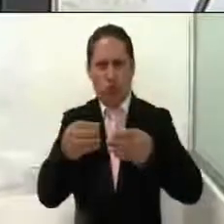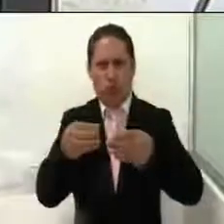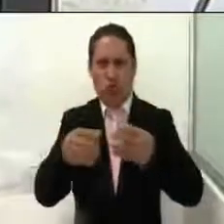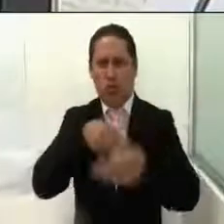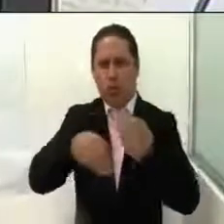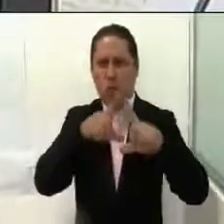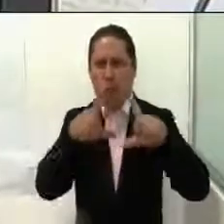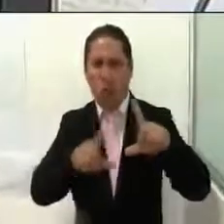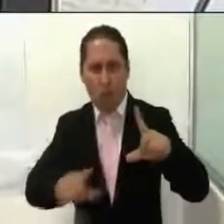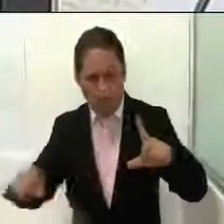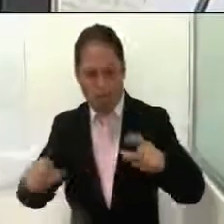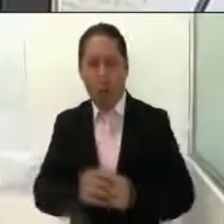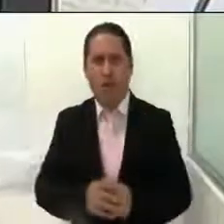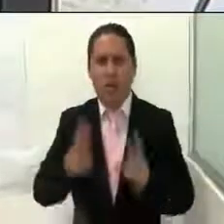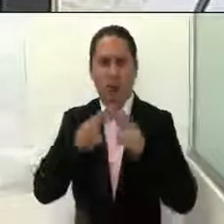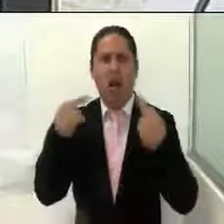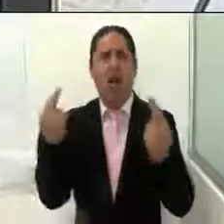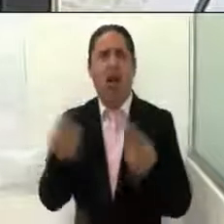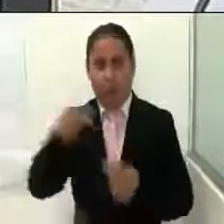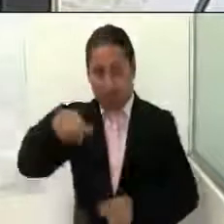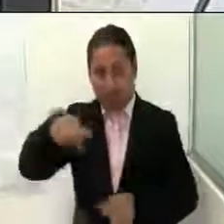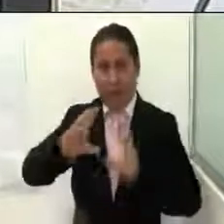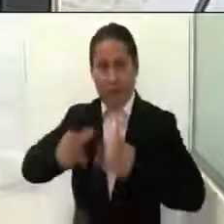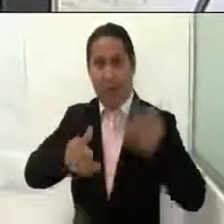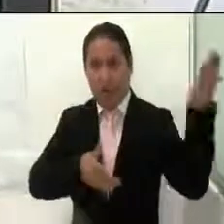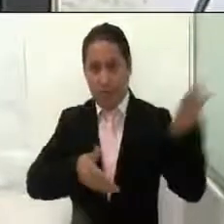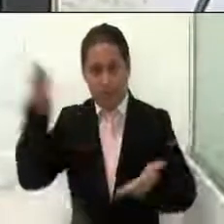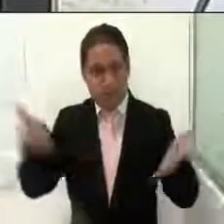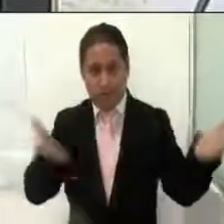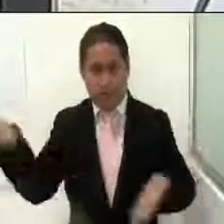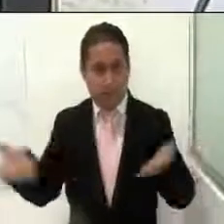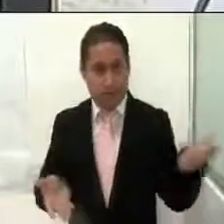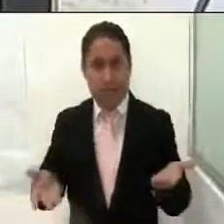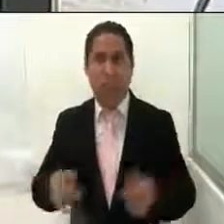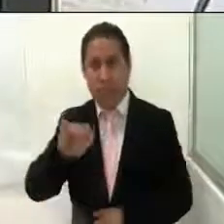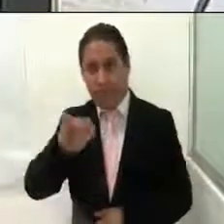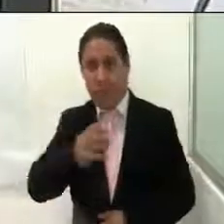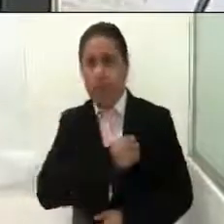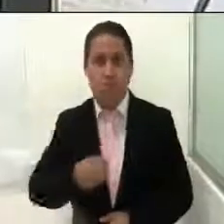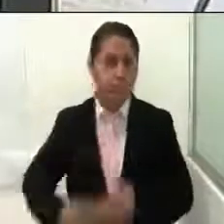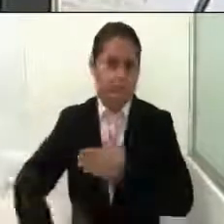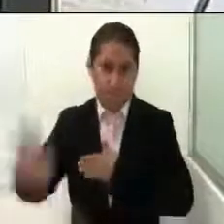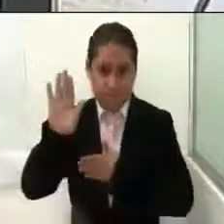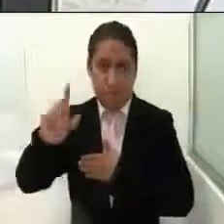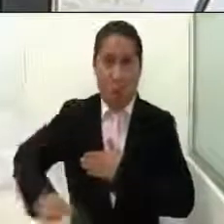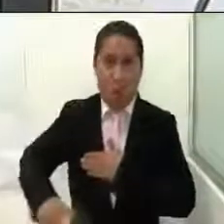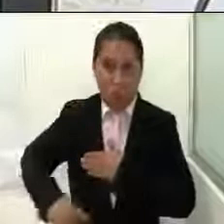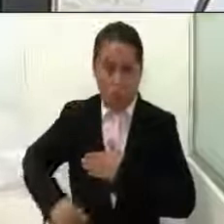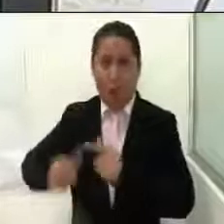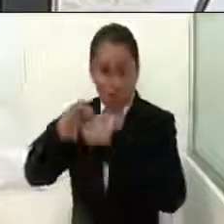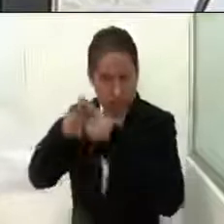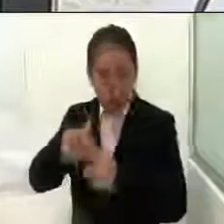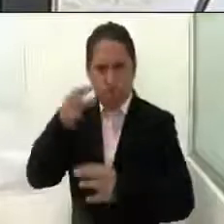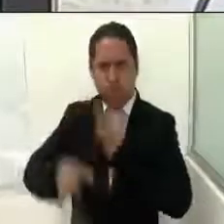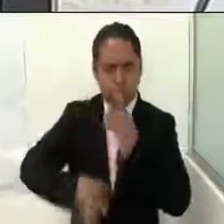país y chiapas fue sede donde se llevó a cabo y se refrendó ahí el compromiso del ejecutivo de seguir cumpliendo y de ser